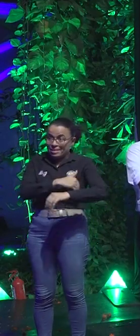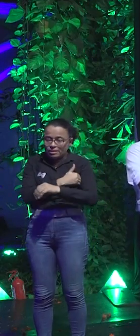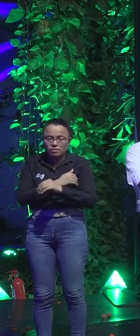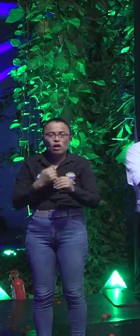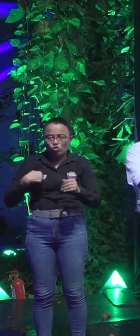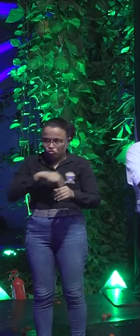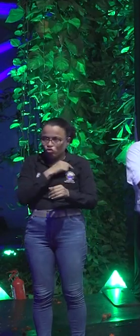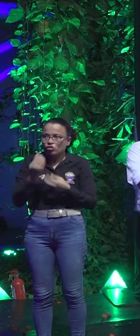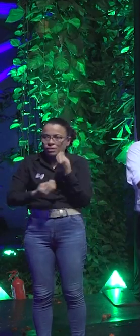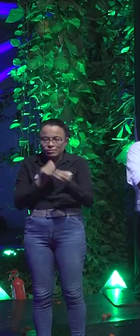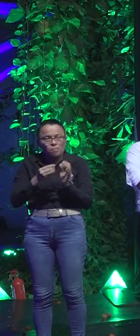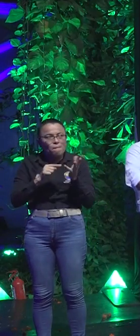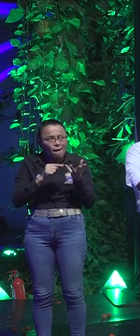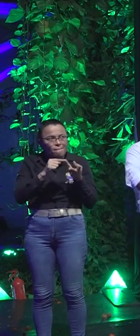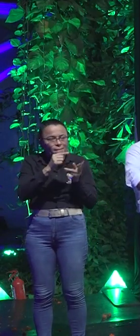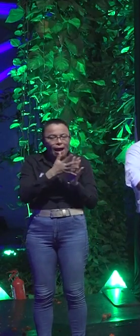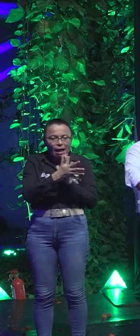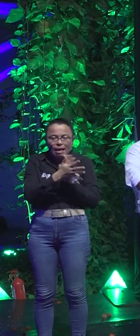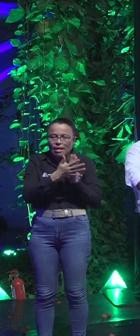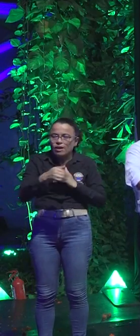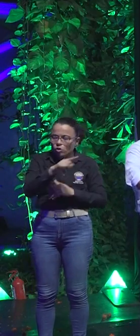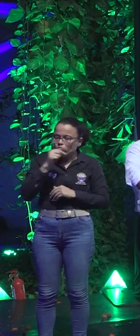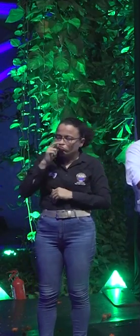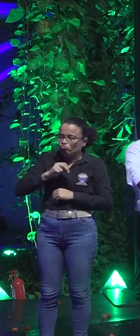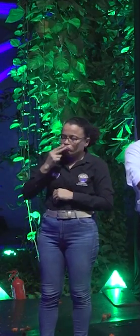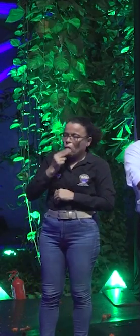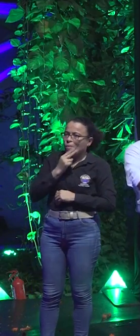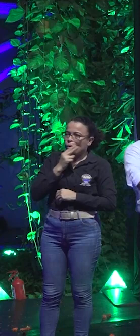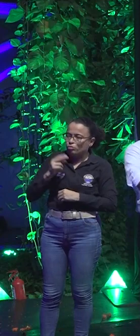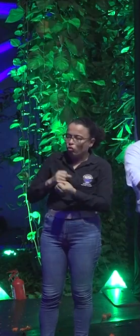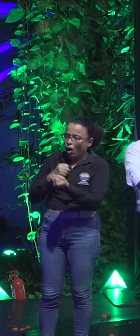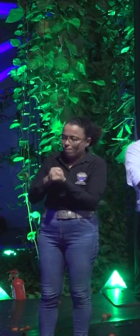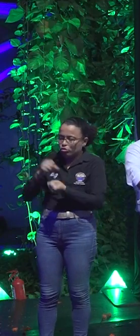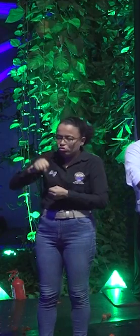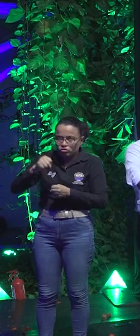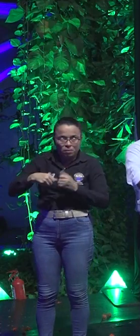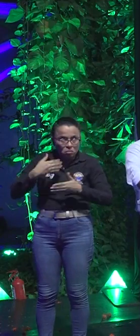acerca del programa, se comprometió y nos ayudó a sacarlo adelante. La universidad